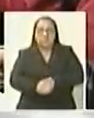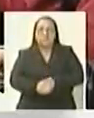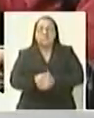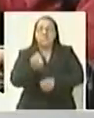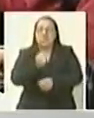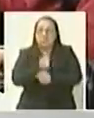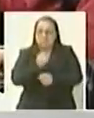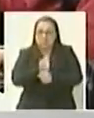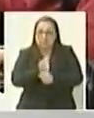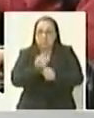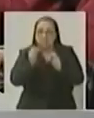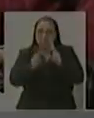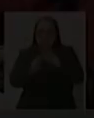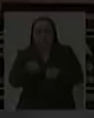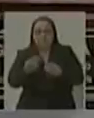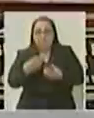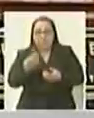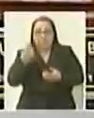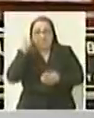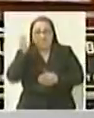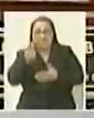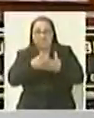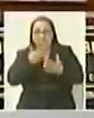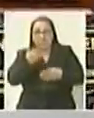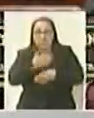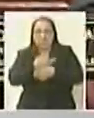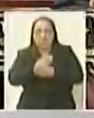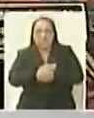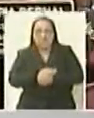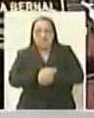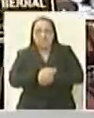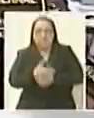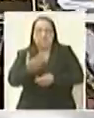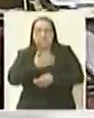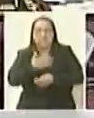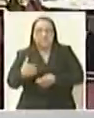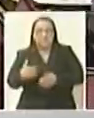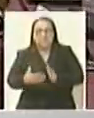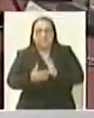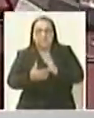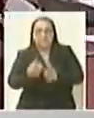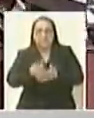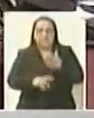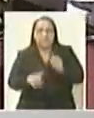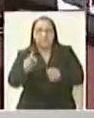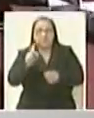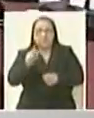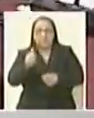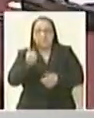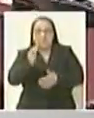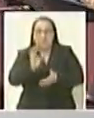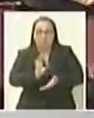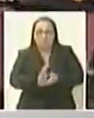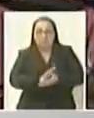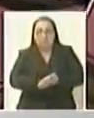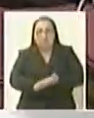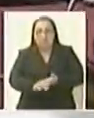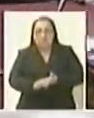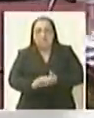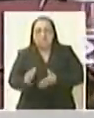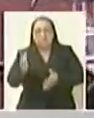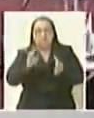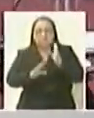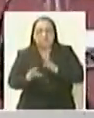estamos trabajando y estamos investigando presidente creo que la mejor manera presidente de demostrar que no estamos aguantando nada al contrario que estamos